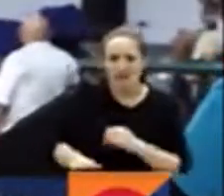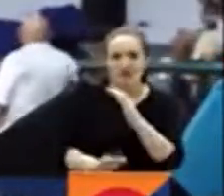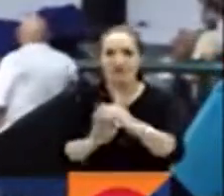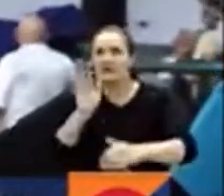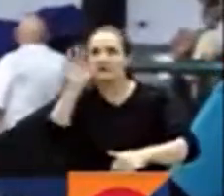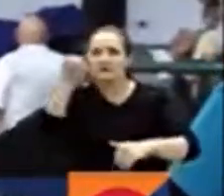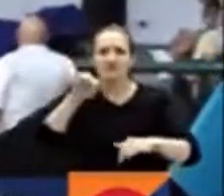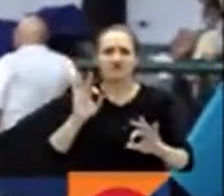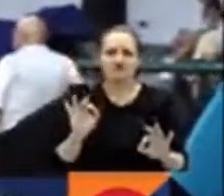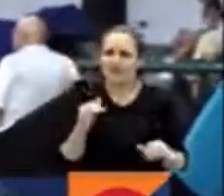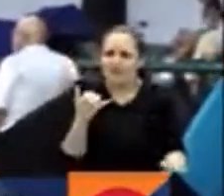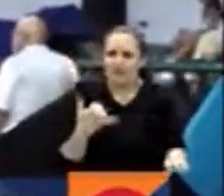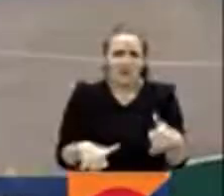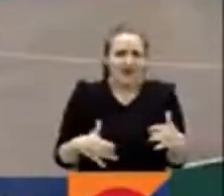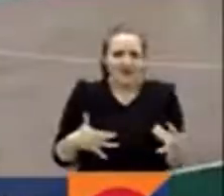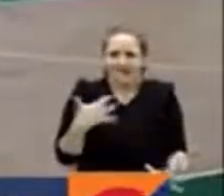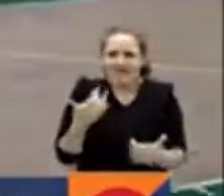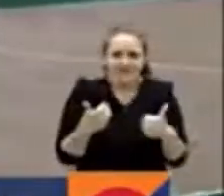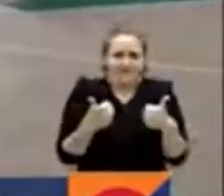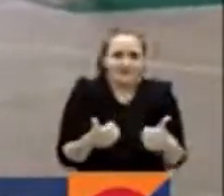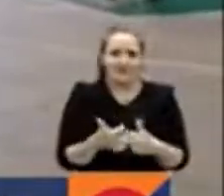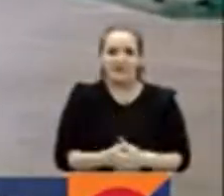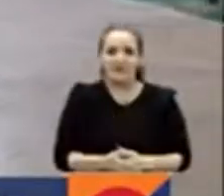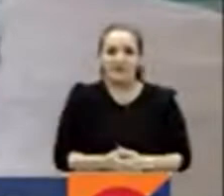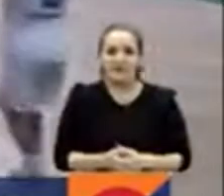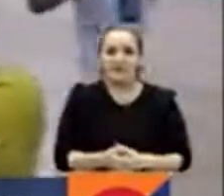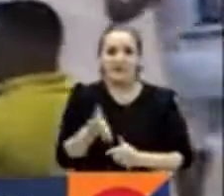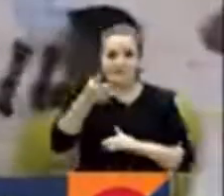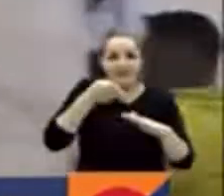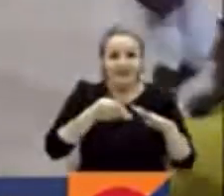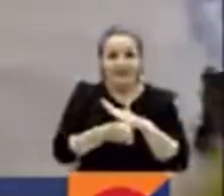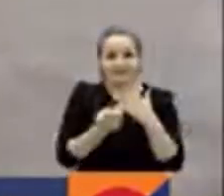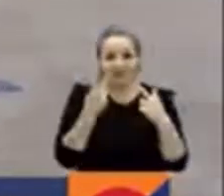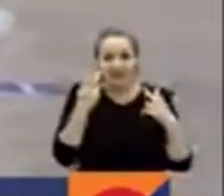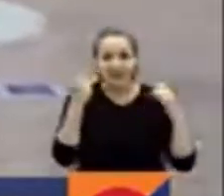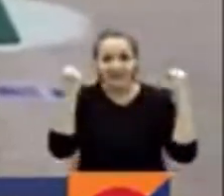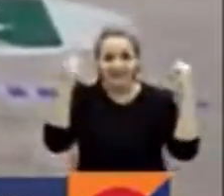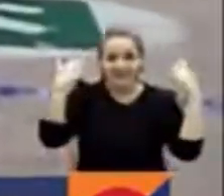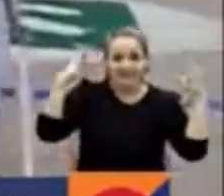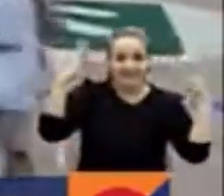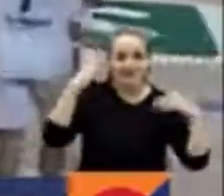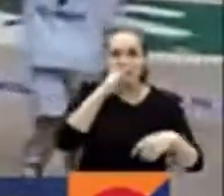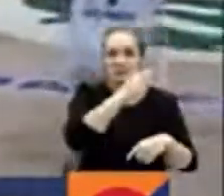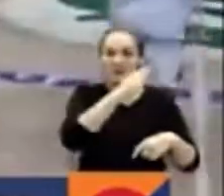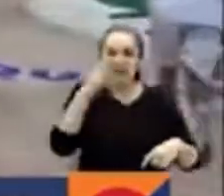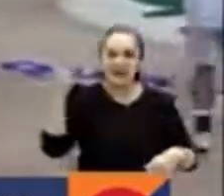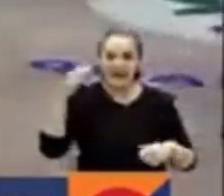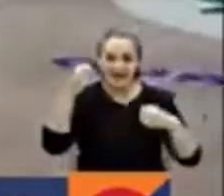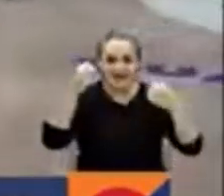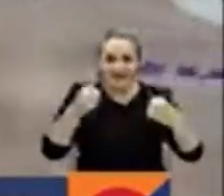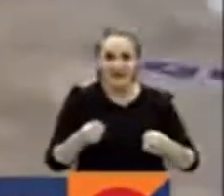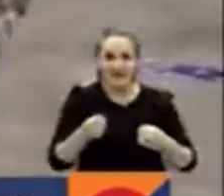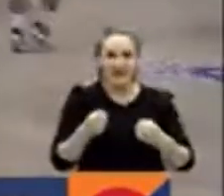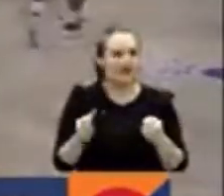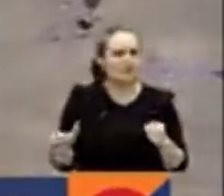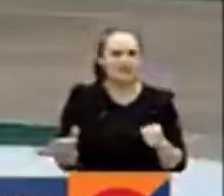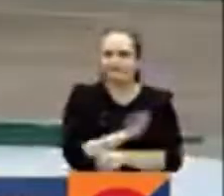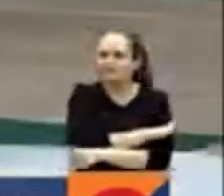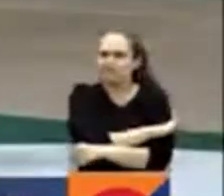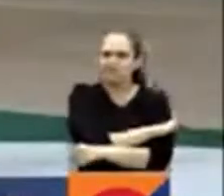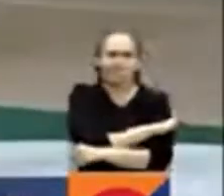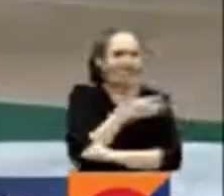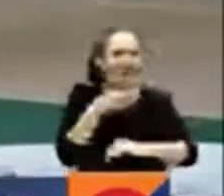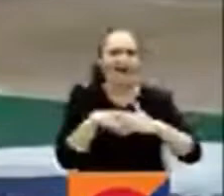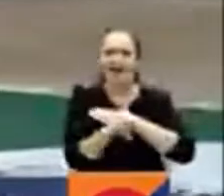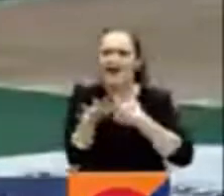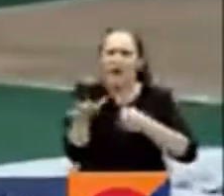lo mejor posible que podamos hacer. La boletería para acompañar al quinteto en el Coliseo Elías Chewin de Barranquilla está agotada y para